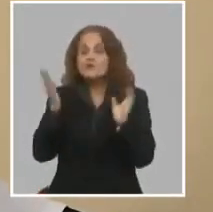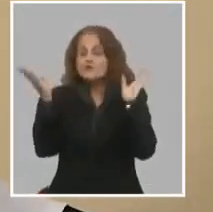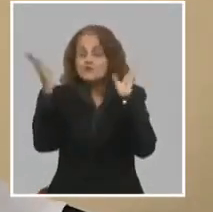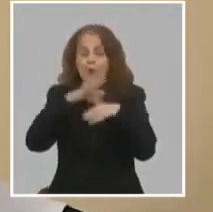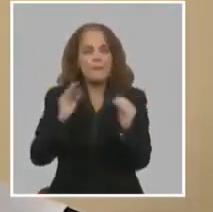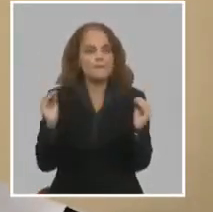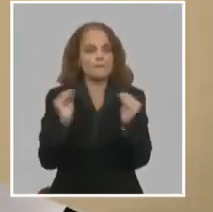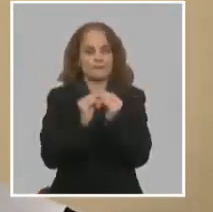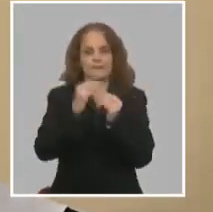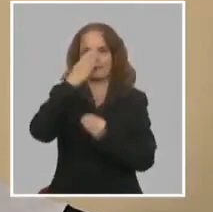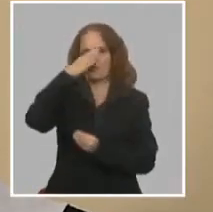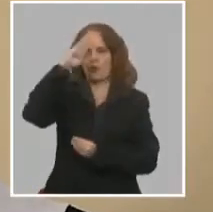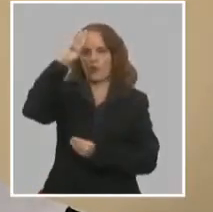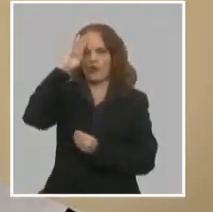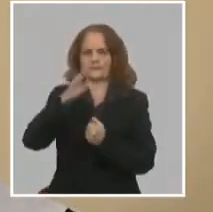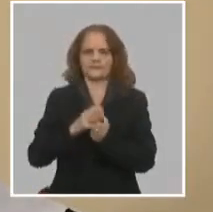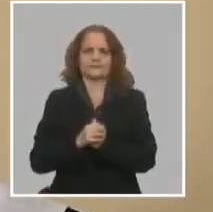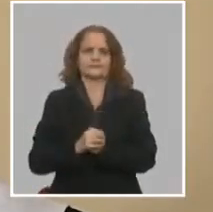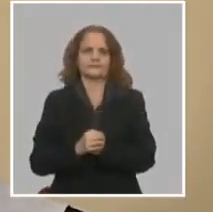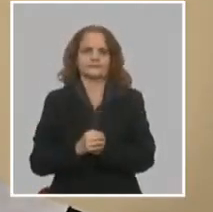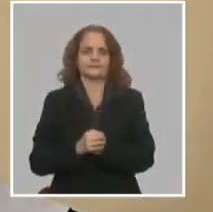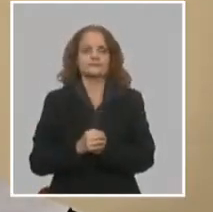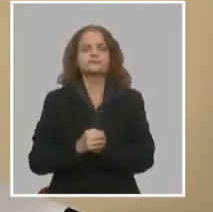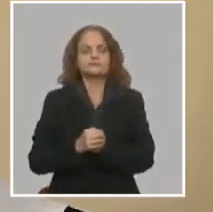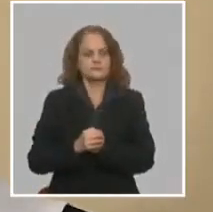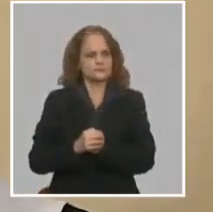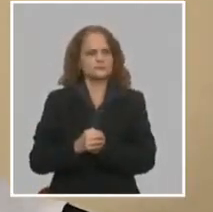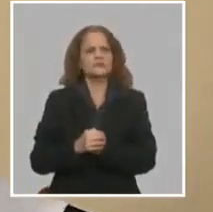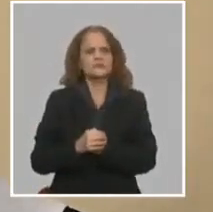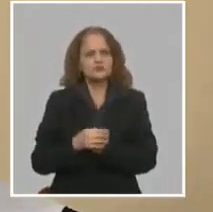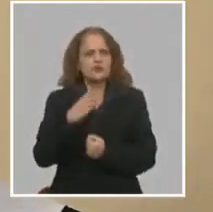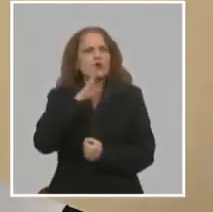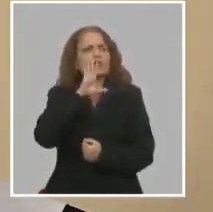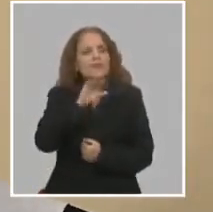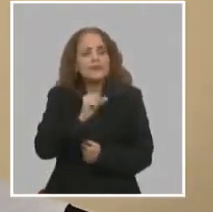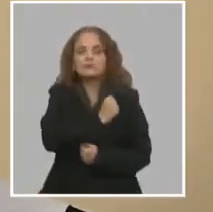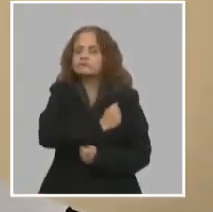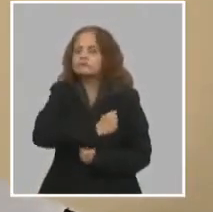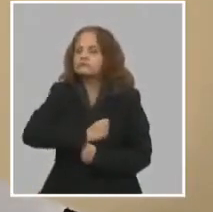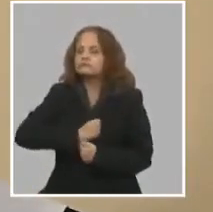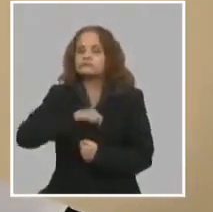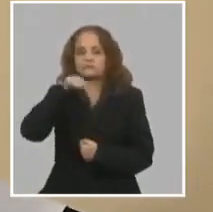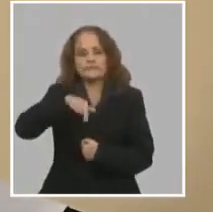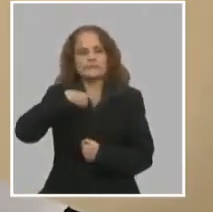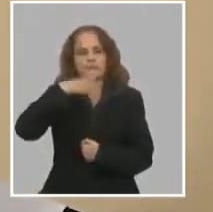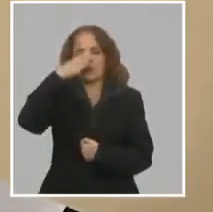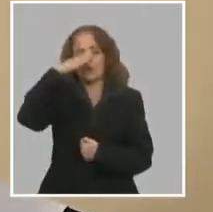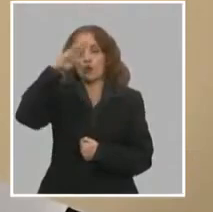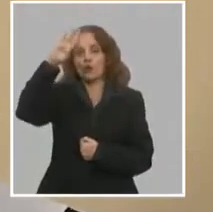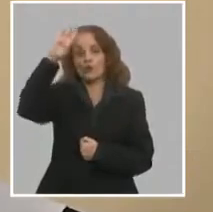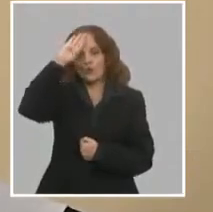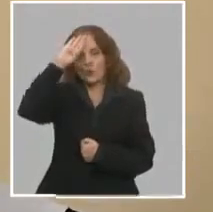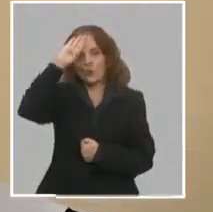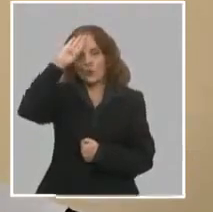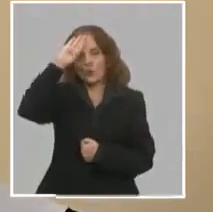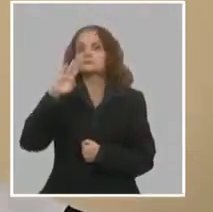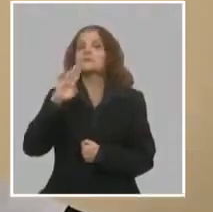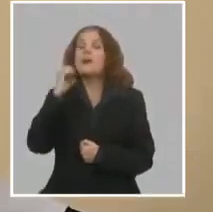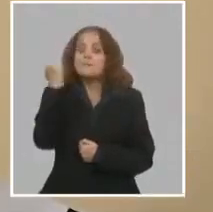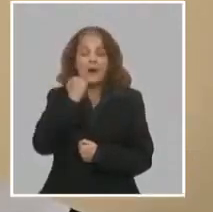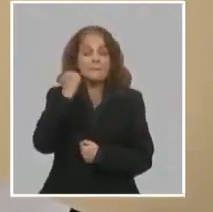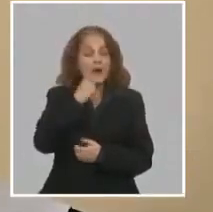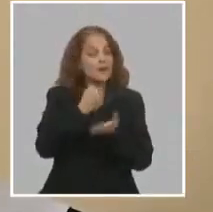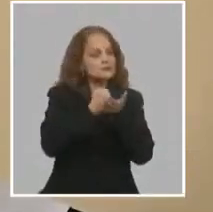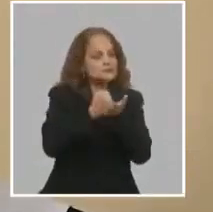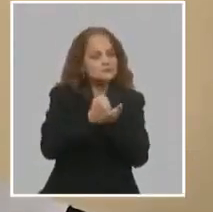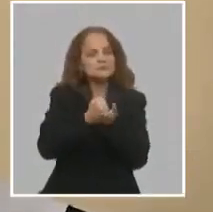ver con nuestro país. Cada día le pido que amen más nuestro sistema, que hagan mucho más por nuestro sistema y que cada